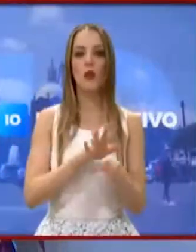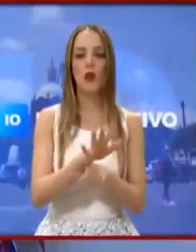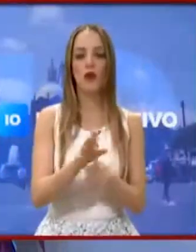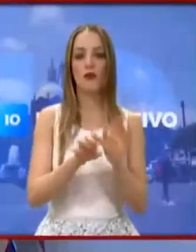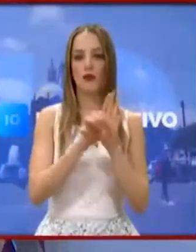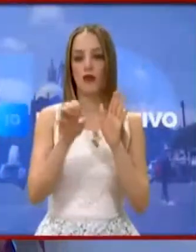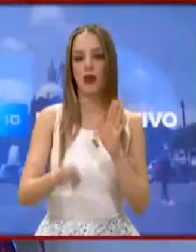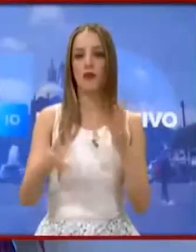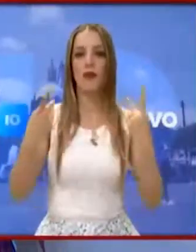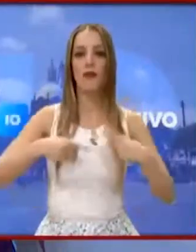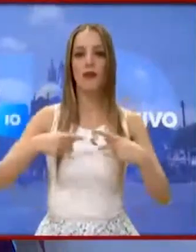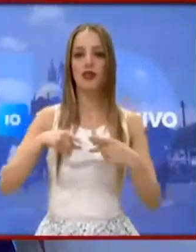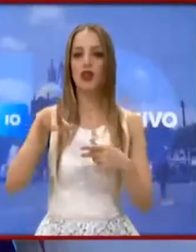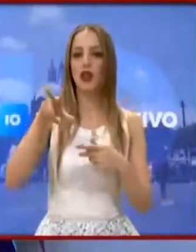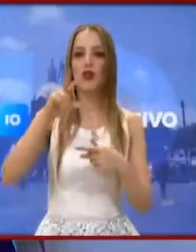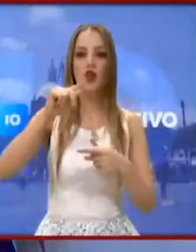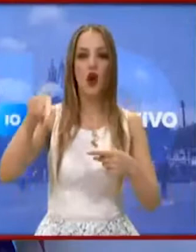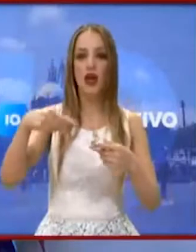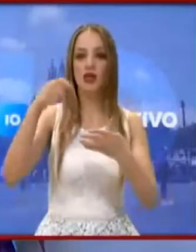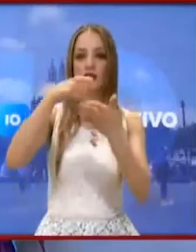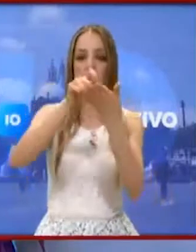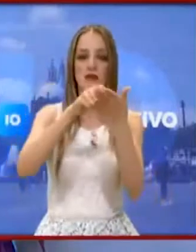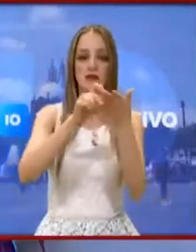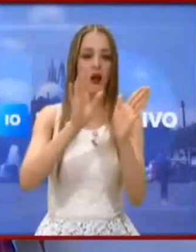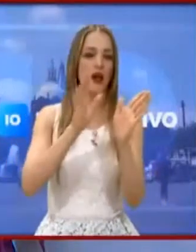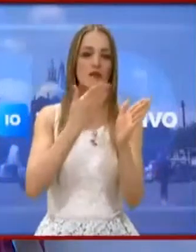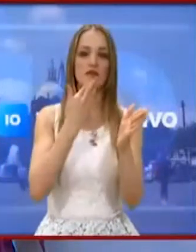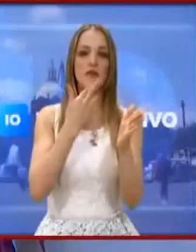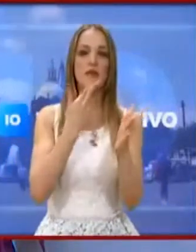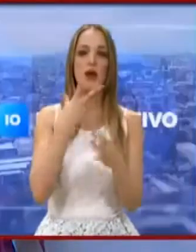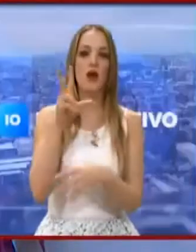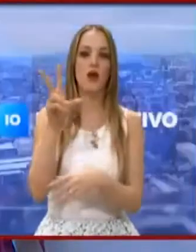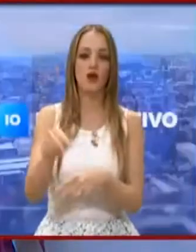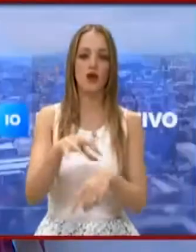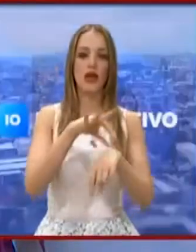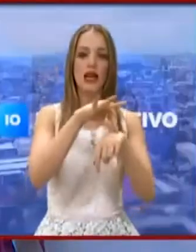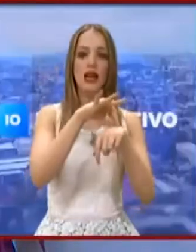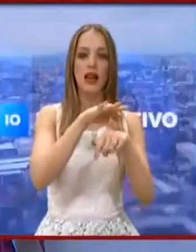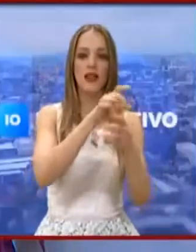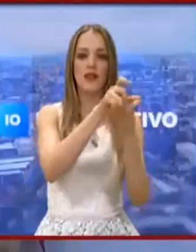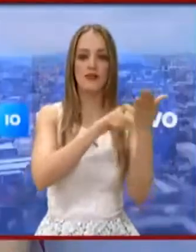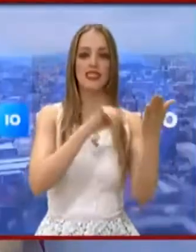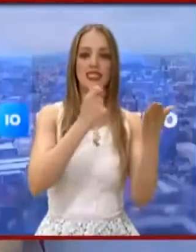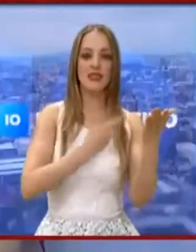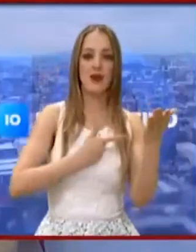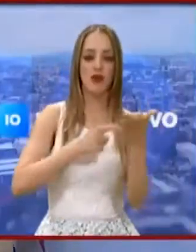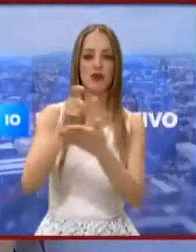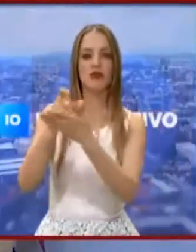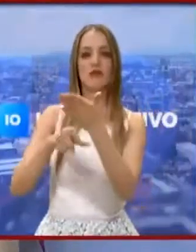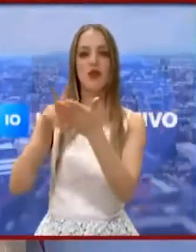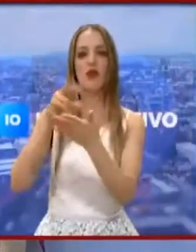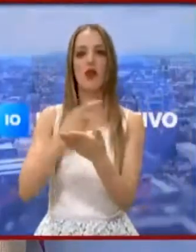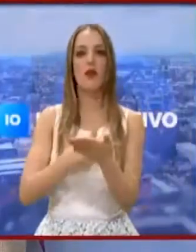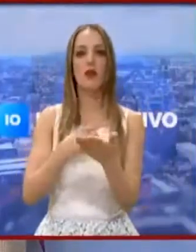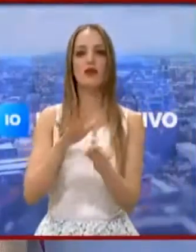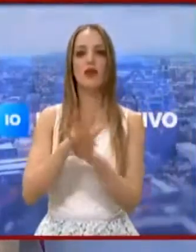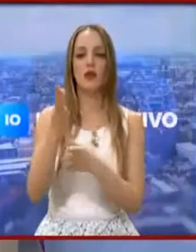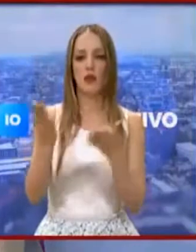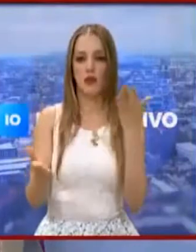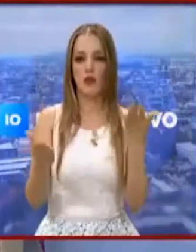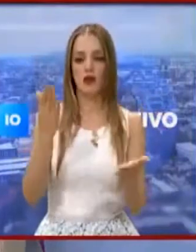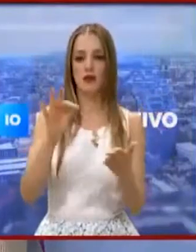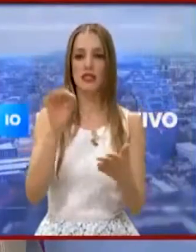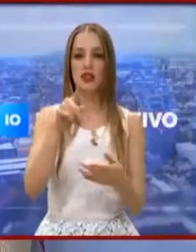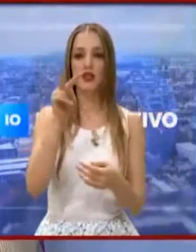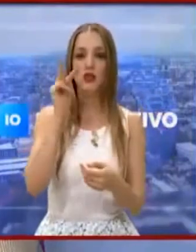no cumple con esto, tampoco seas fantasioso ni fantasiosa. Que sea realista y que sea objetivo. Si estás viendo que esa persona no